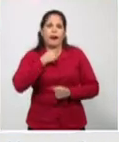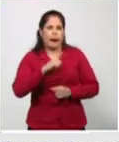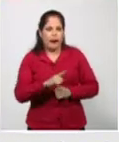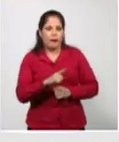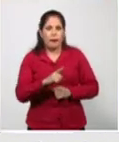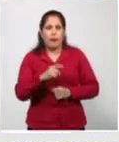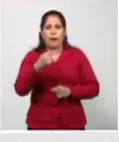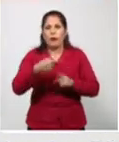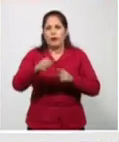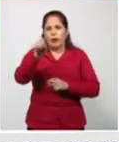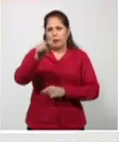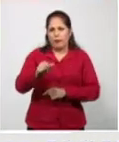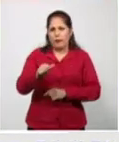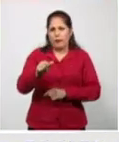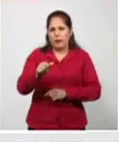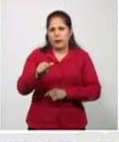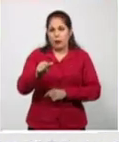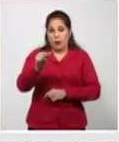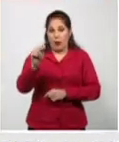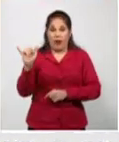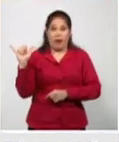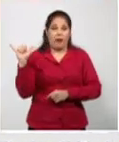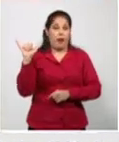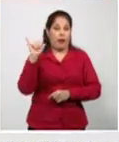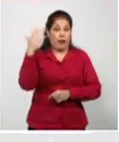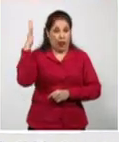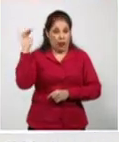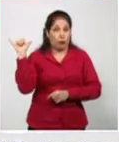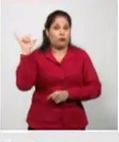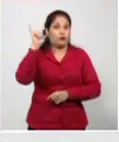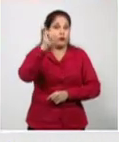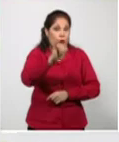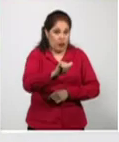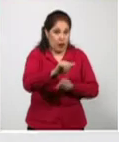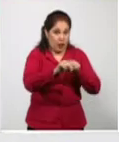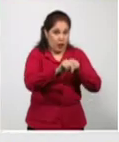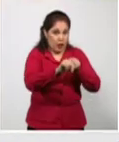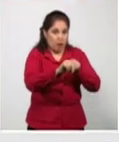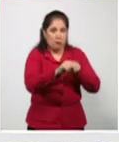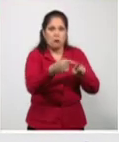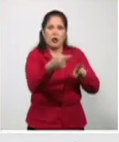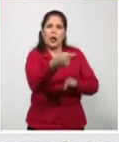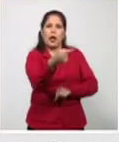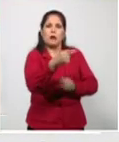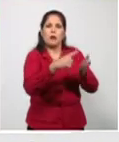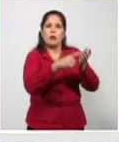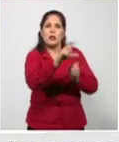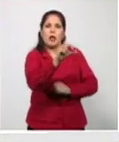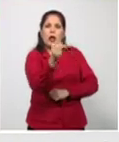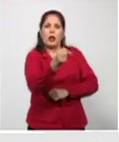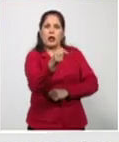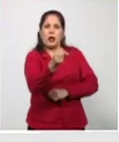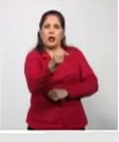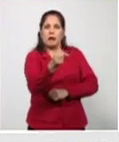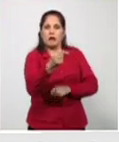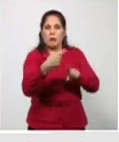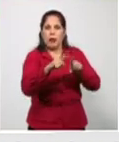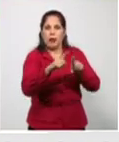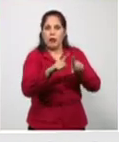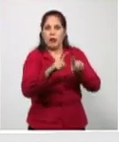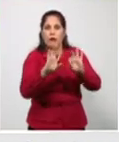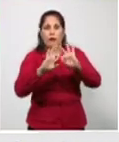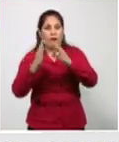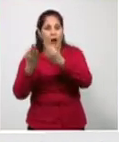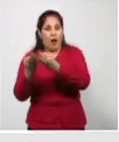viene una persona del exterior y la persona da negativo, y el familiar que